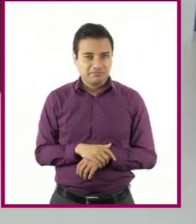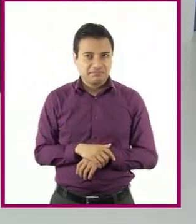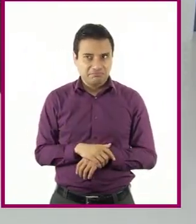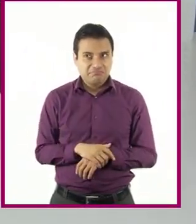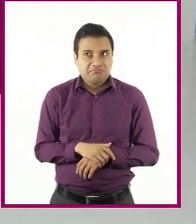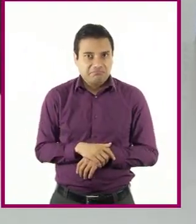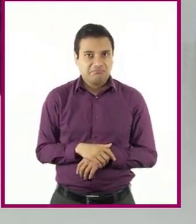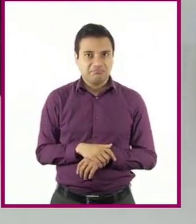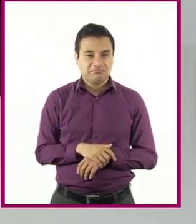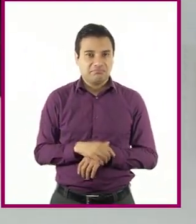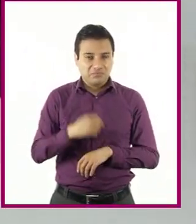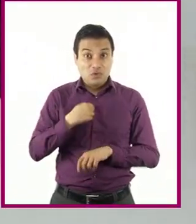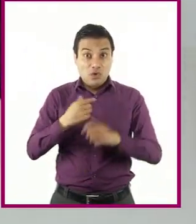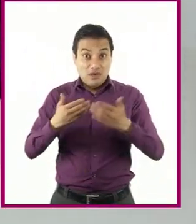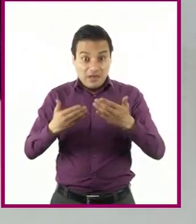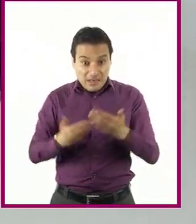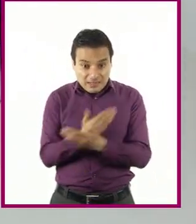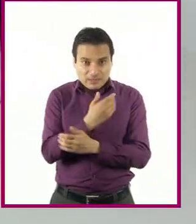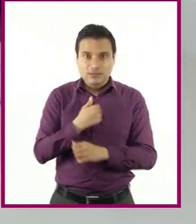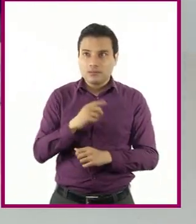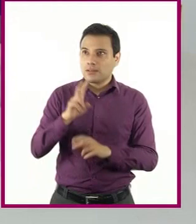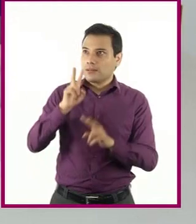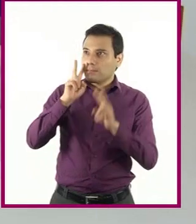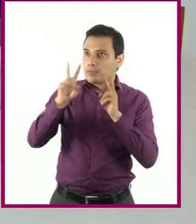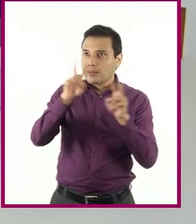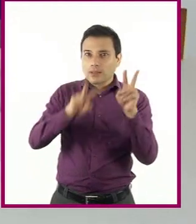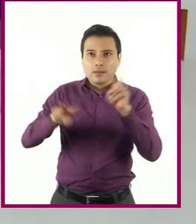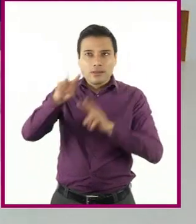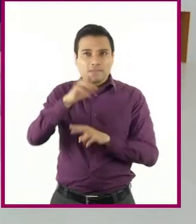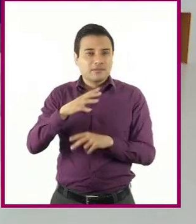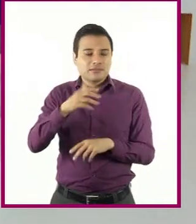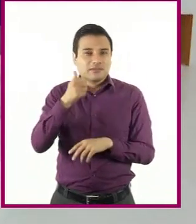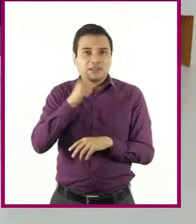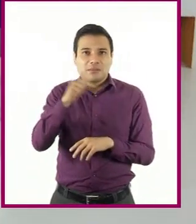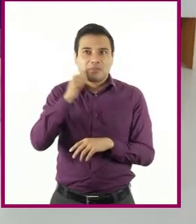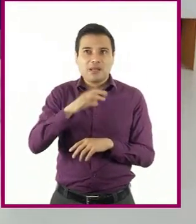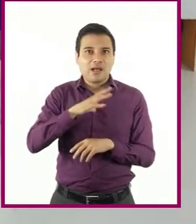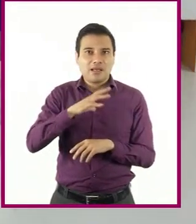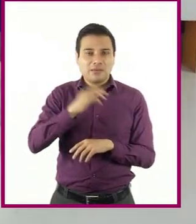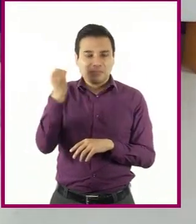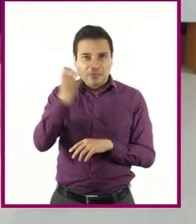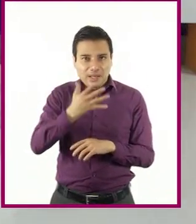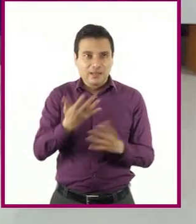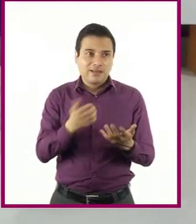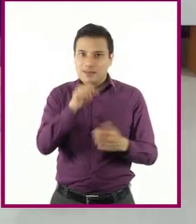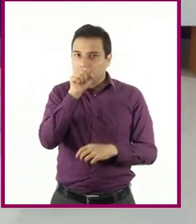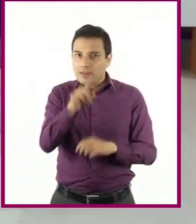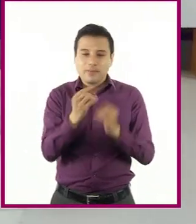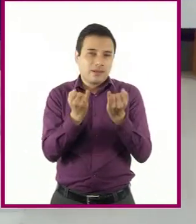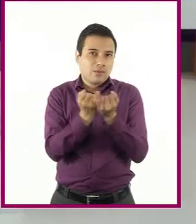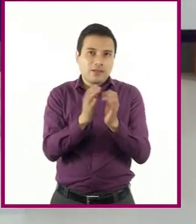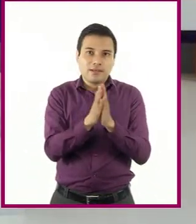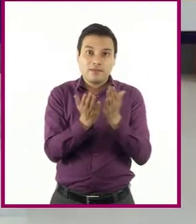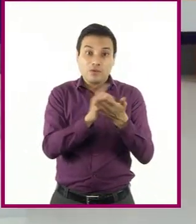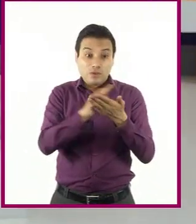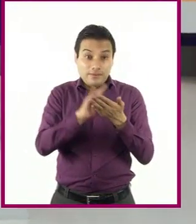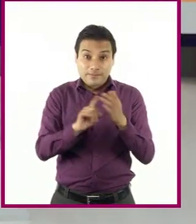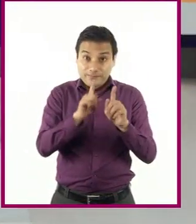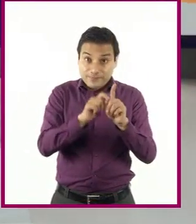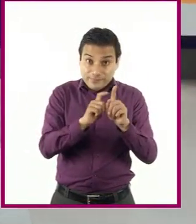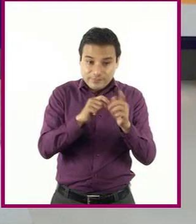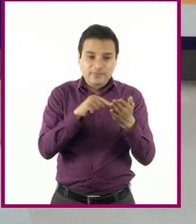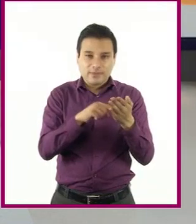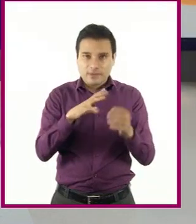de imágenes desde que nacemos. Y justo la historieta cumple con ese cometido, ya que está pensada y